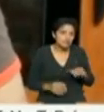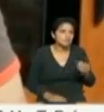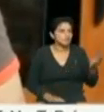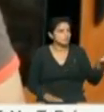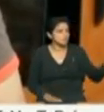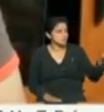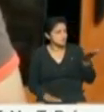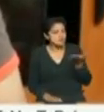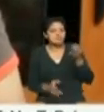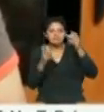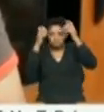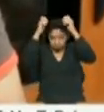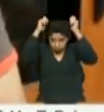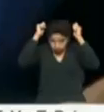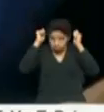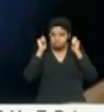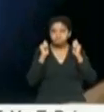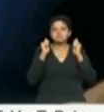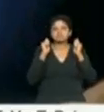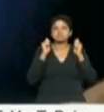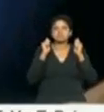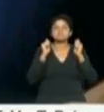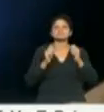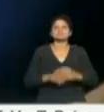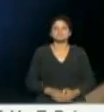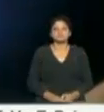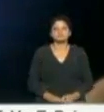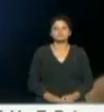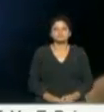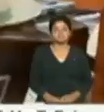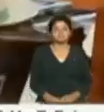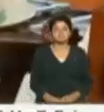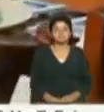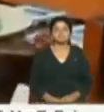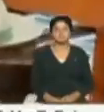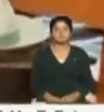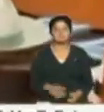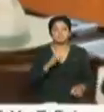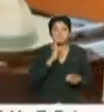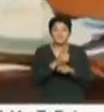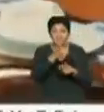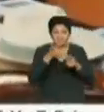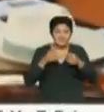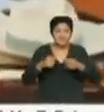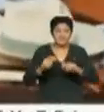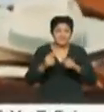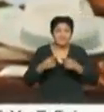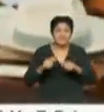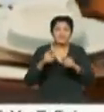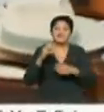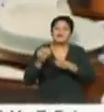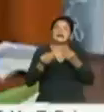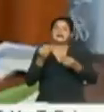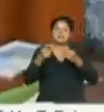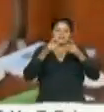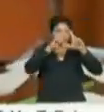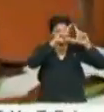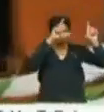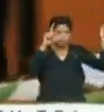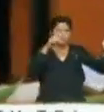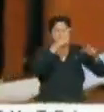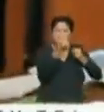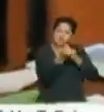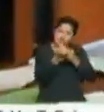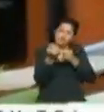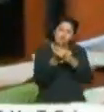un sombrero listo para usarlo. El taller de formación fue creado como una obra social por parte de la empresa pública que administra